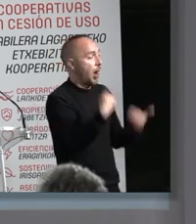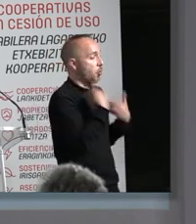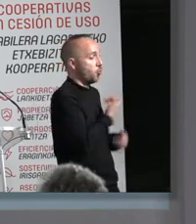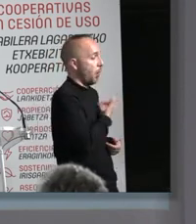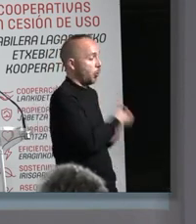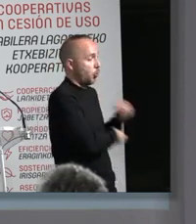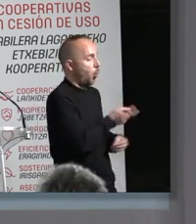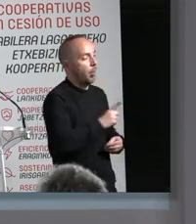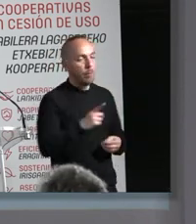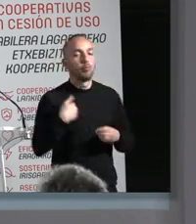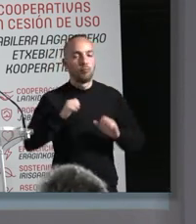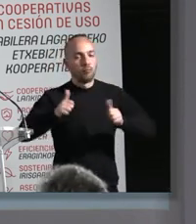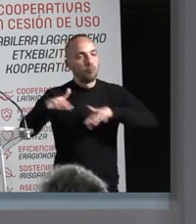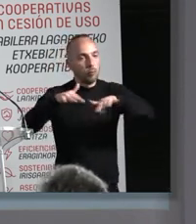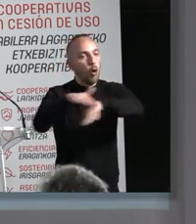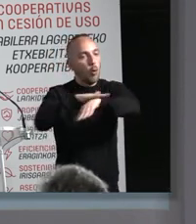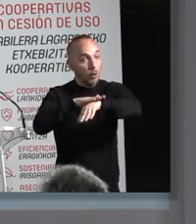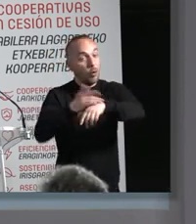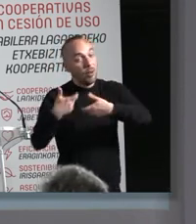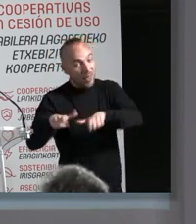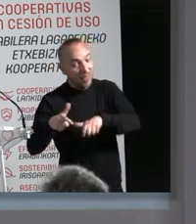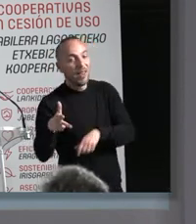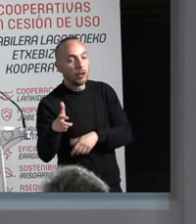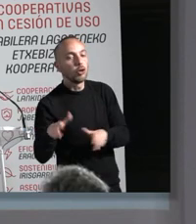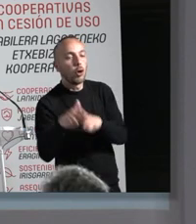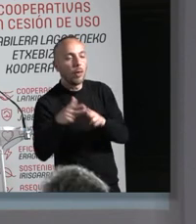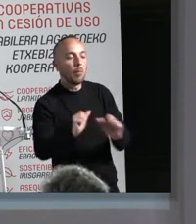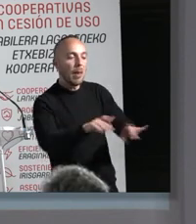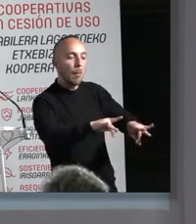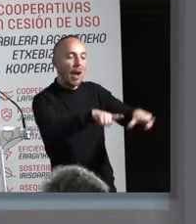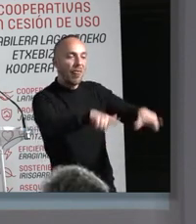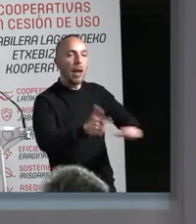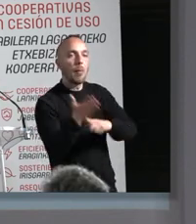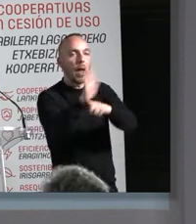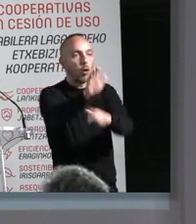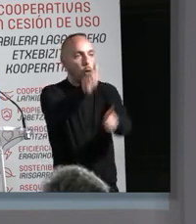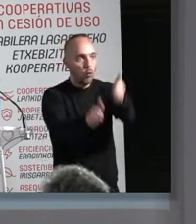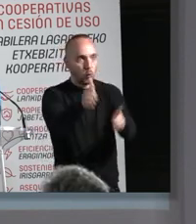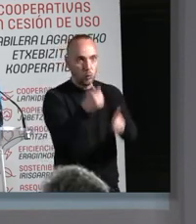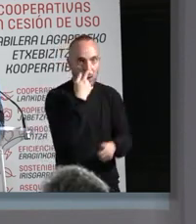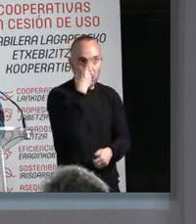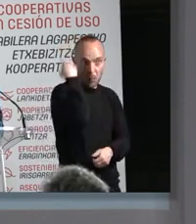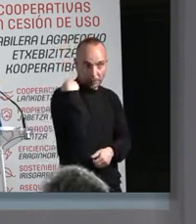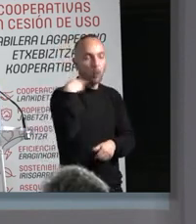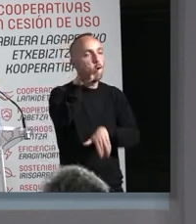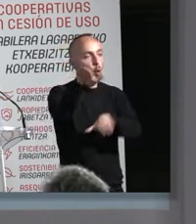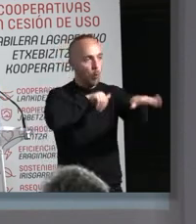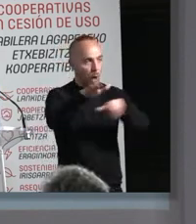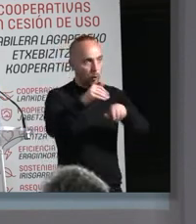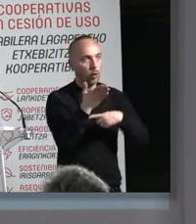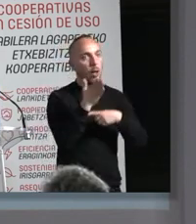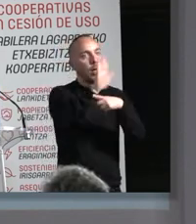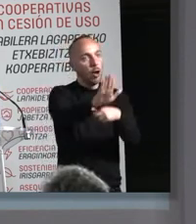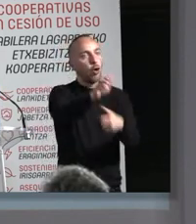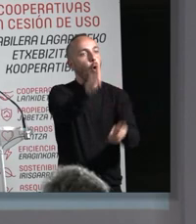Derechos Sociales ya empezó a tramitar una parcela para sacar a concurso. 2023, el año pasado, se hizo la convocatoria, salió